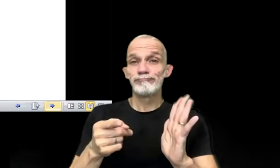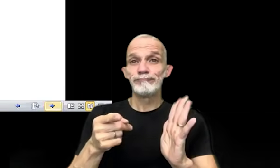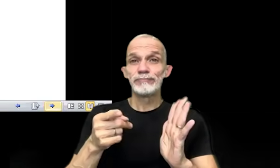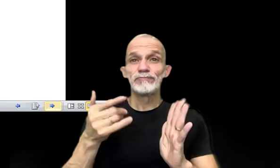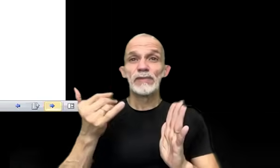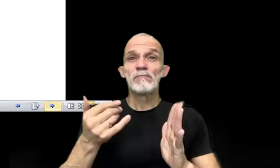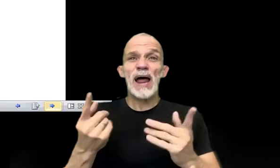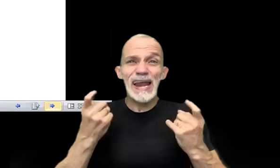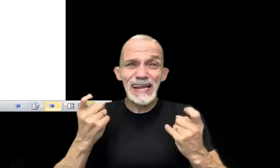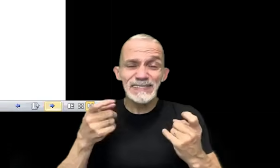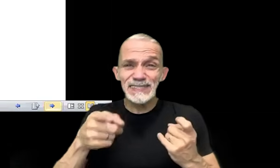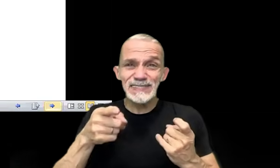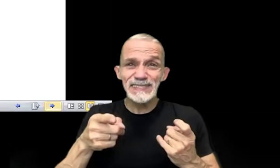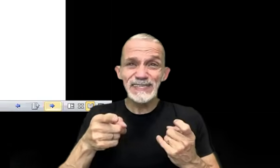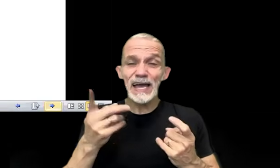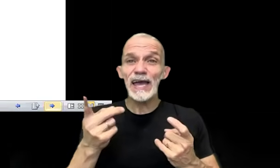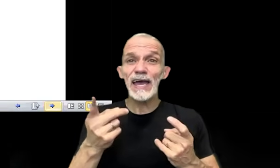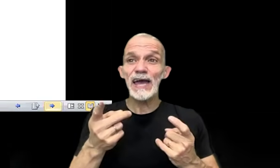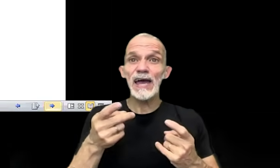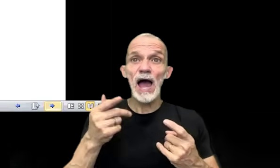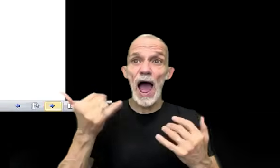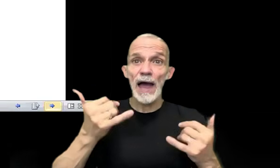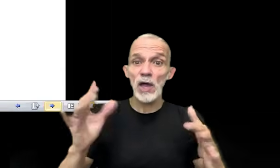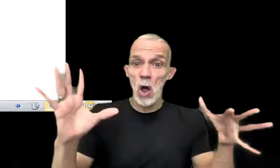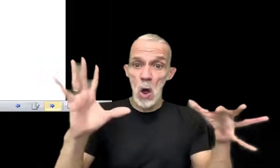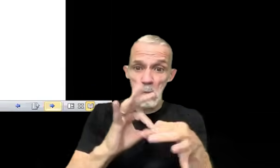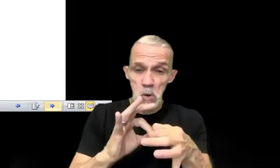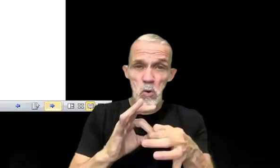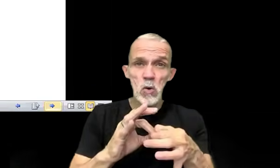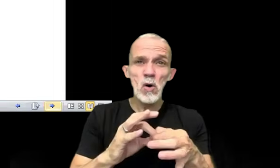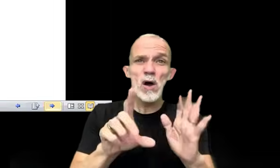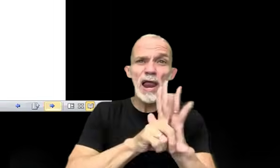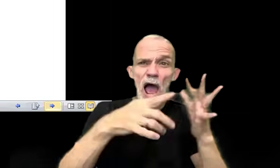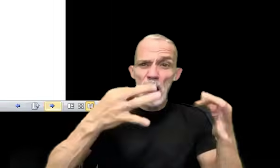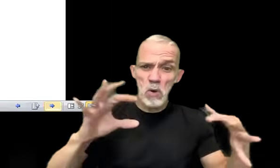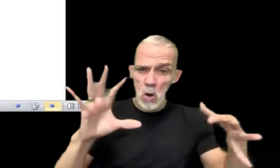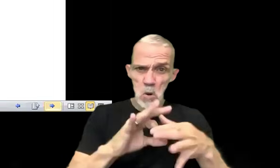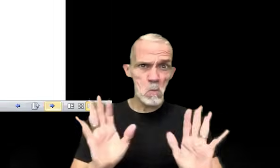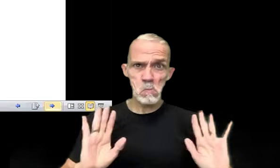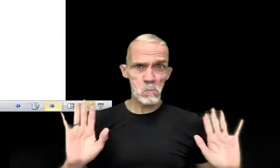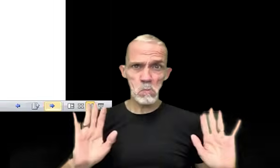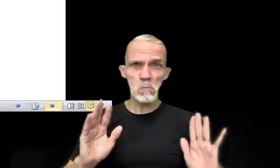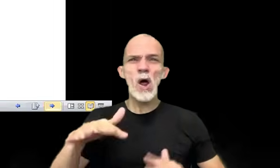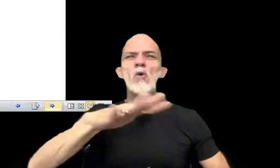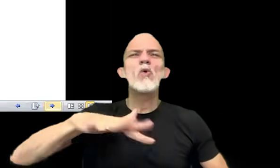perfeccionado no es necesario que esté perfeccionada ninguna relación de tipo jurídica.